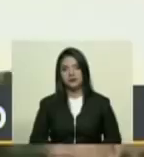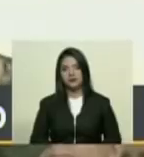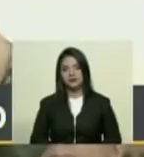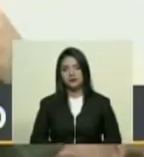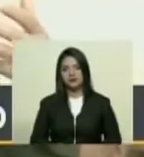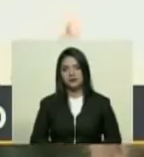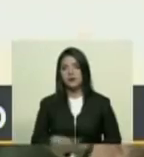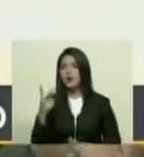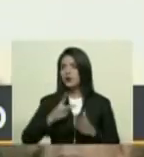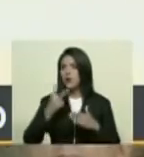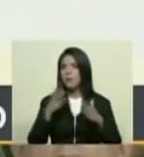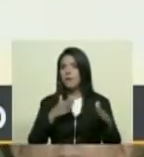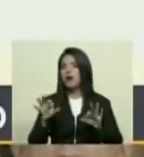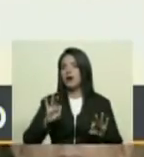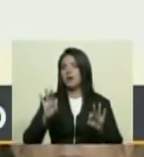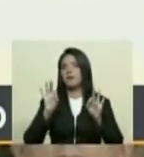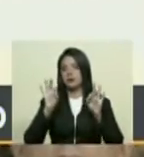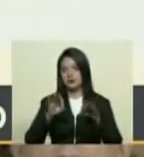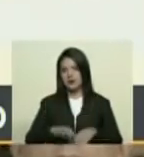Es